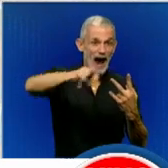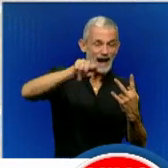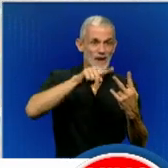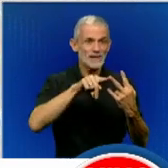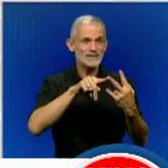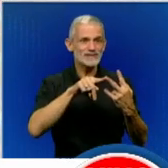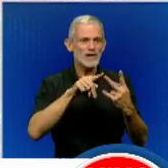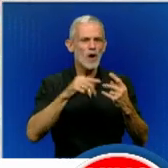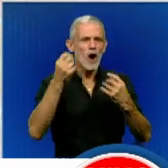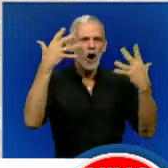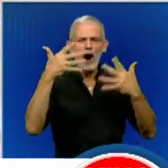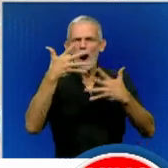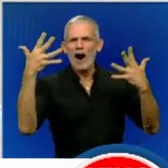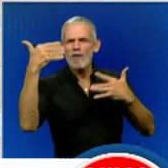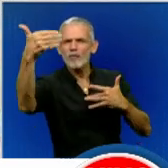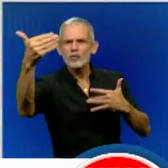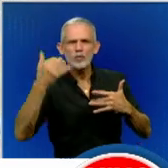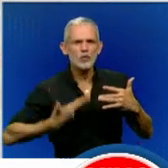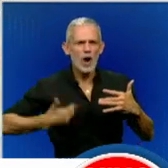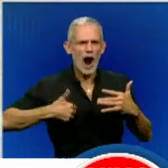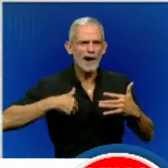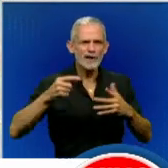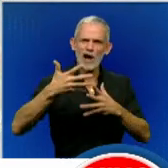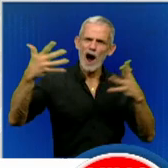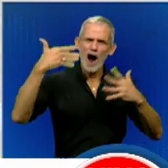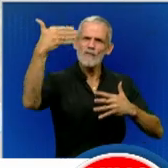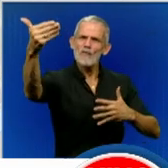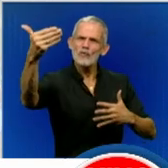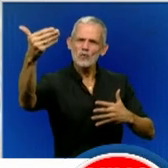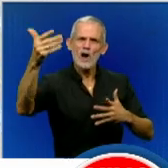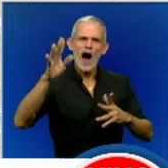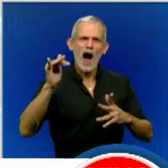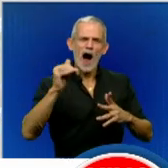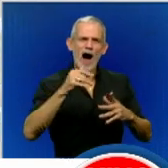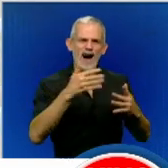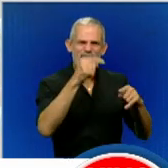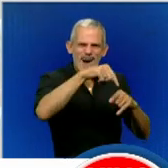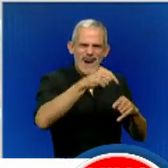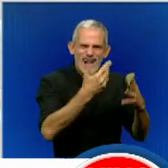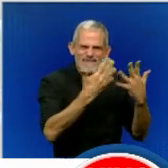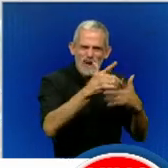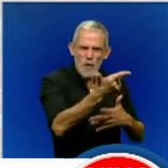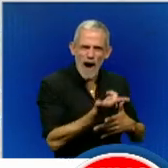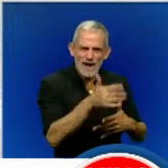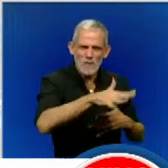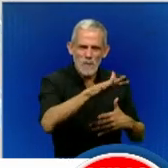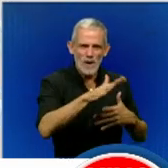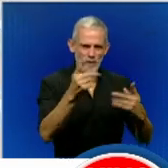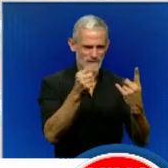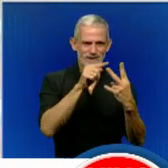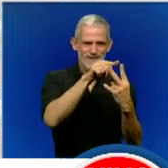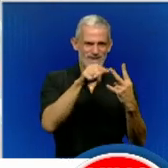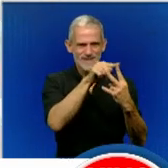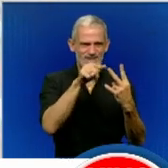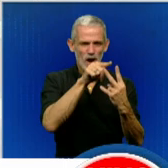encandilados con esa grandeza de la nación han labrado la desgracia presente del pueblo para mi señor